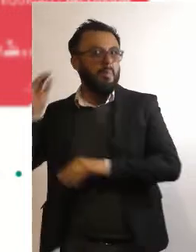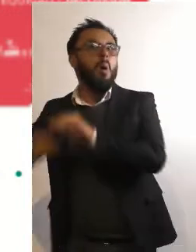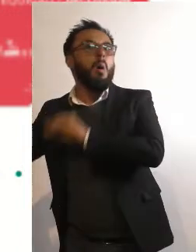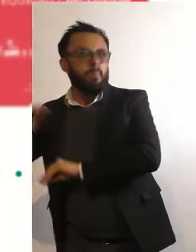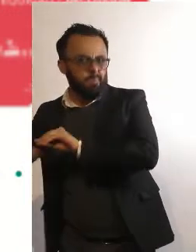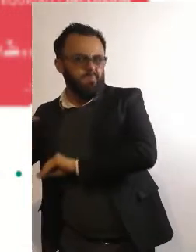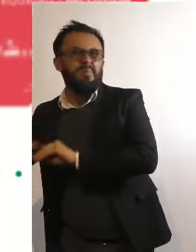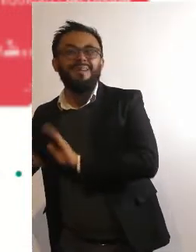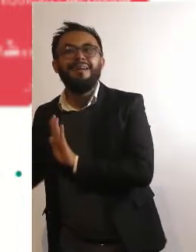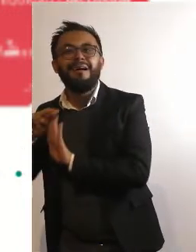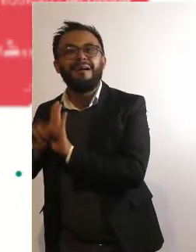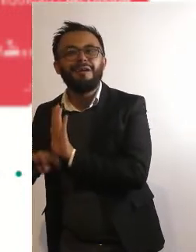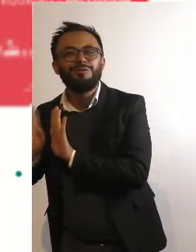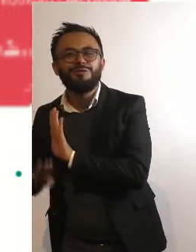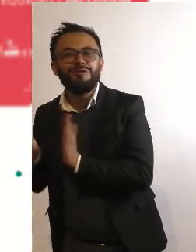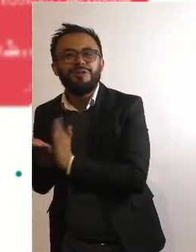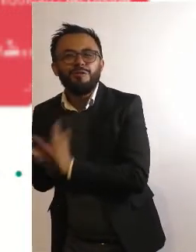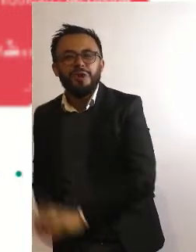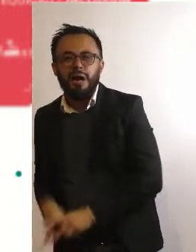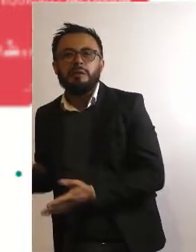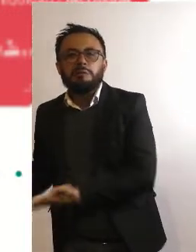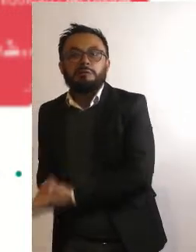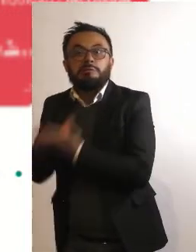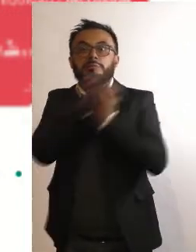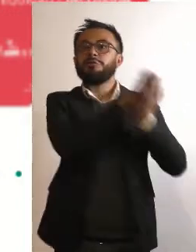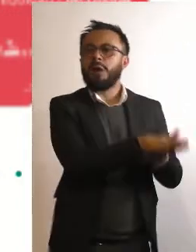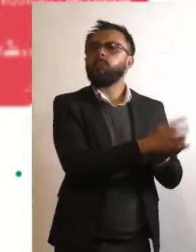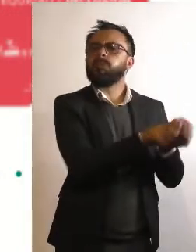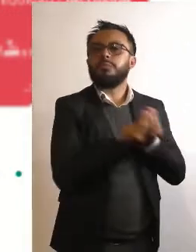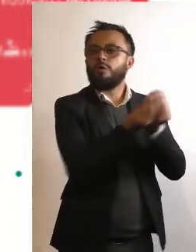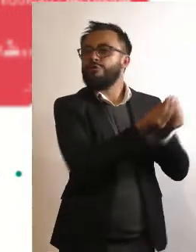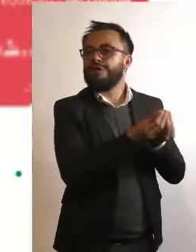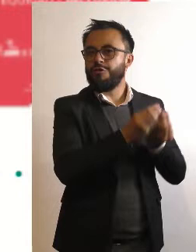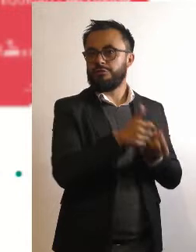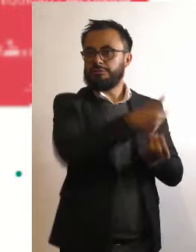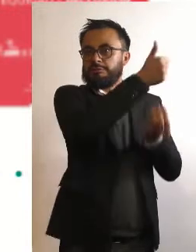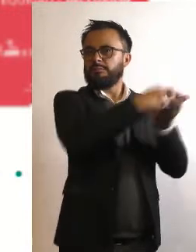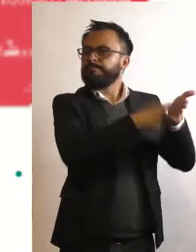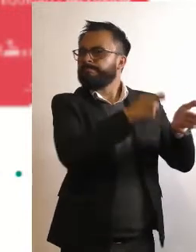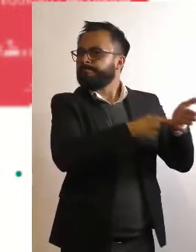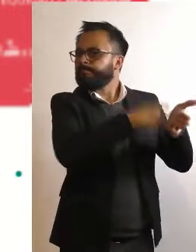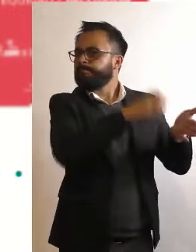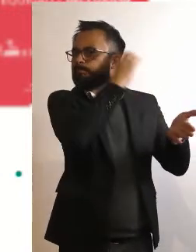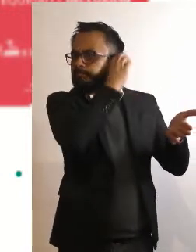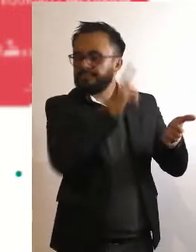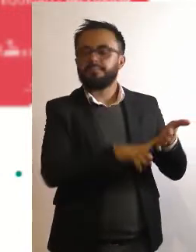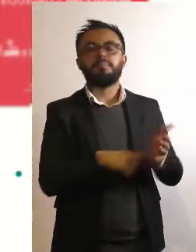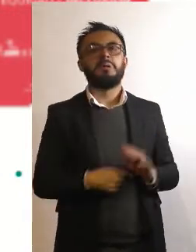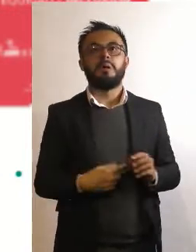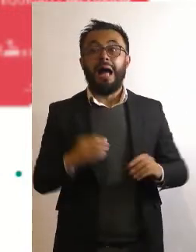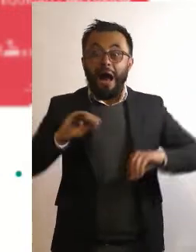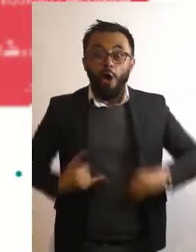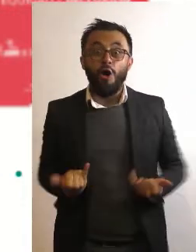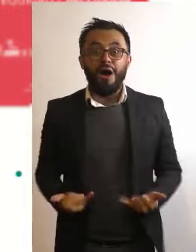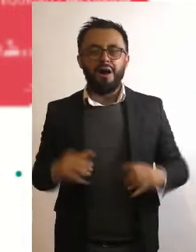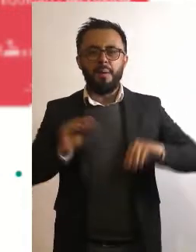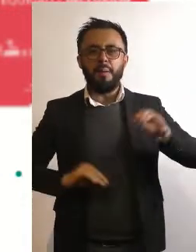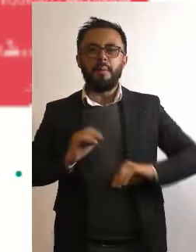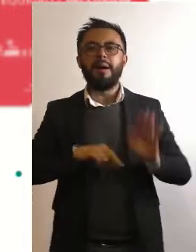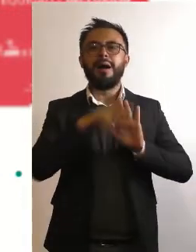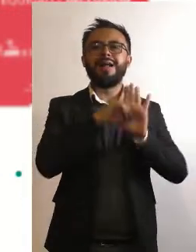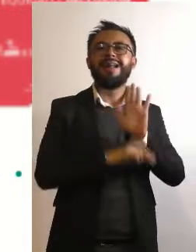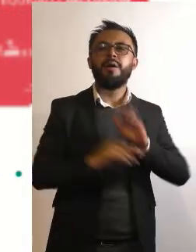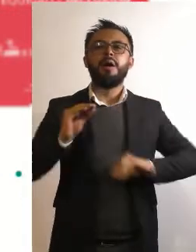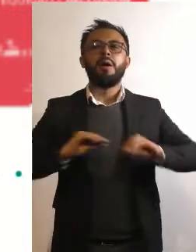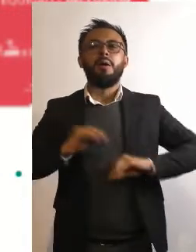Consejo Directivo. También está en proceso el Reglamento de Apoyos Económicos. Se crearon la política de